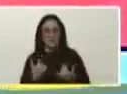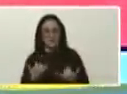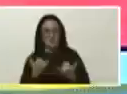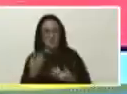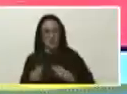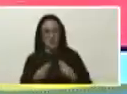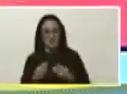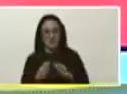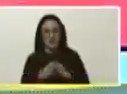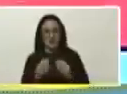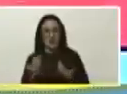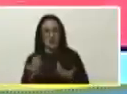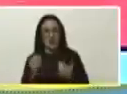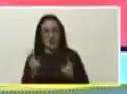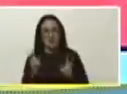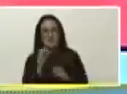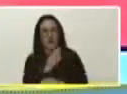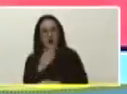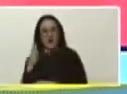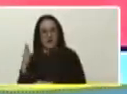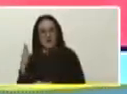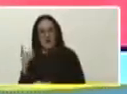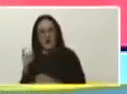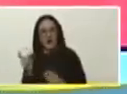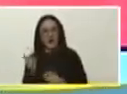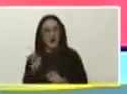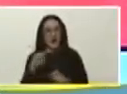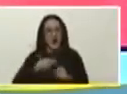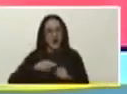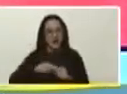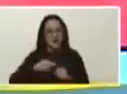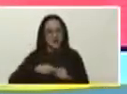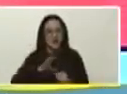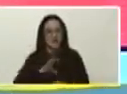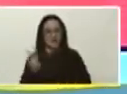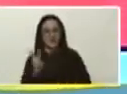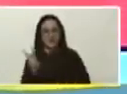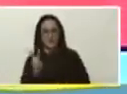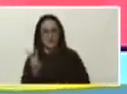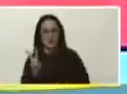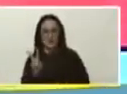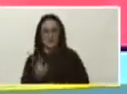De todo el bloque Caribe gasífero de Venezuela.